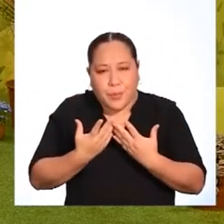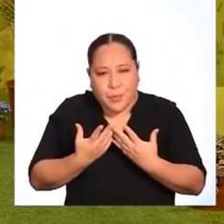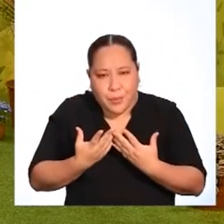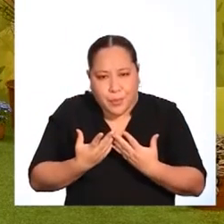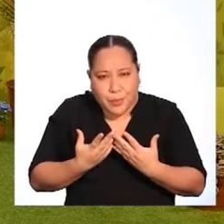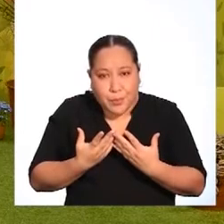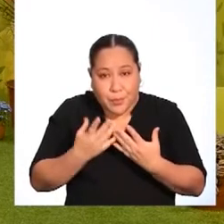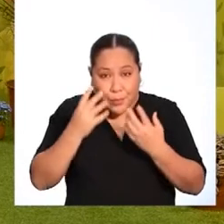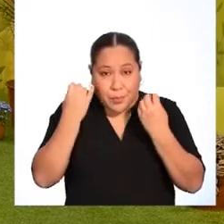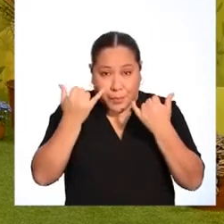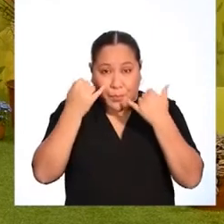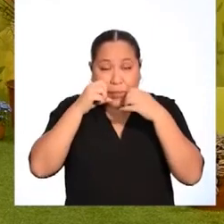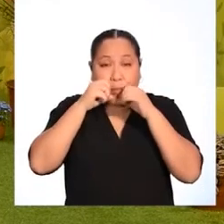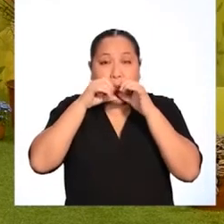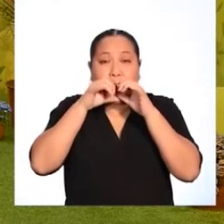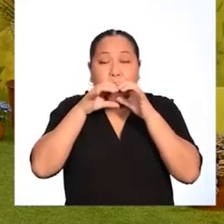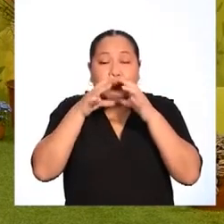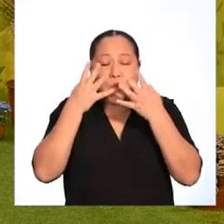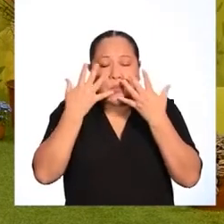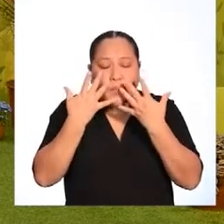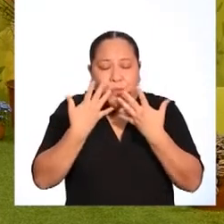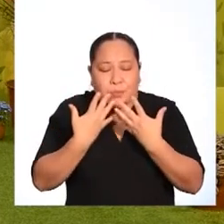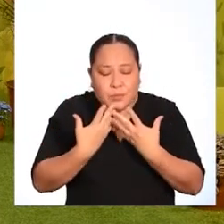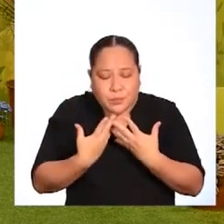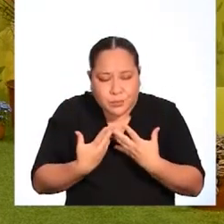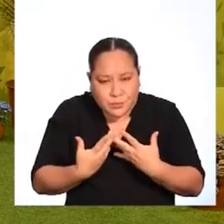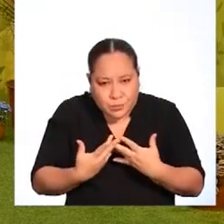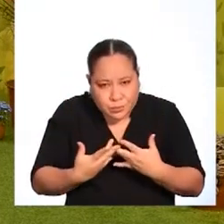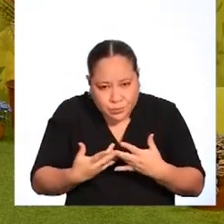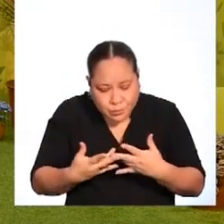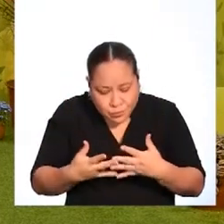hemos inhalado ahora vamos a exhalar